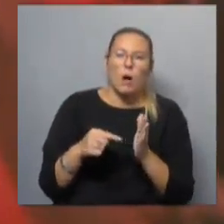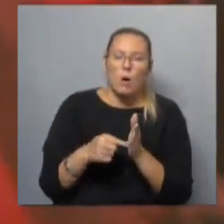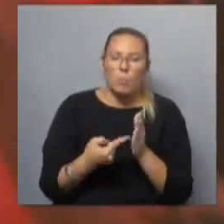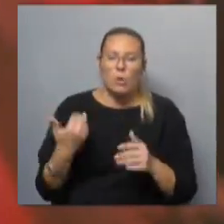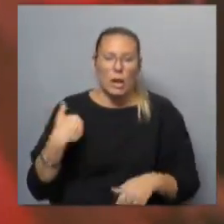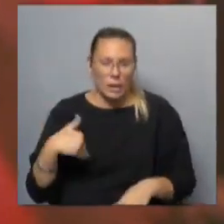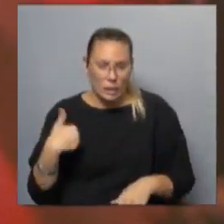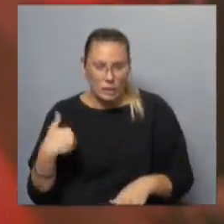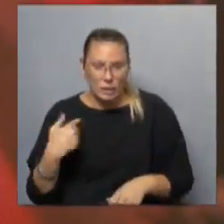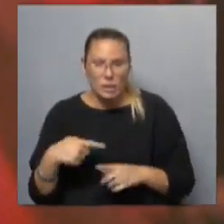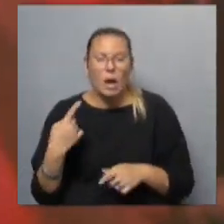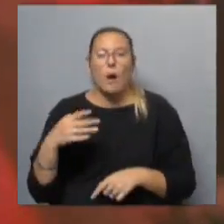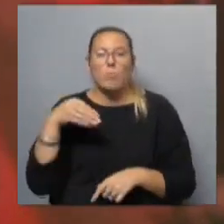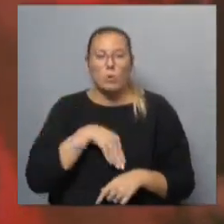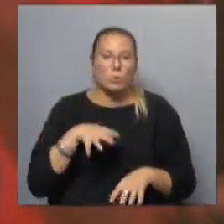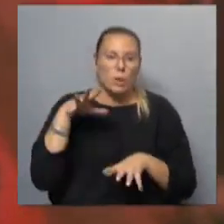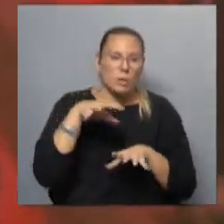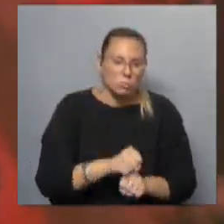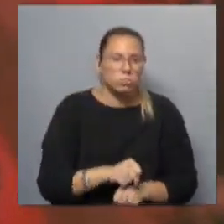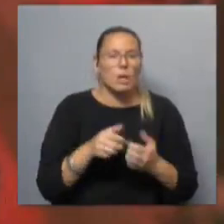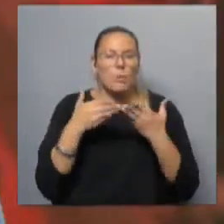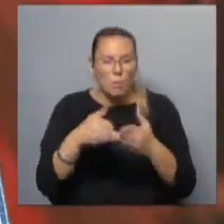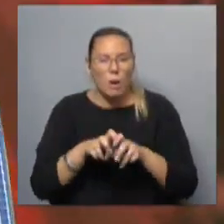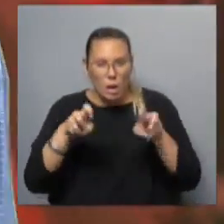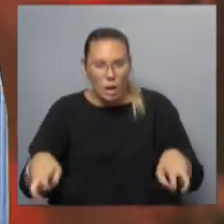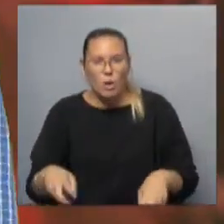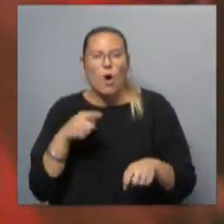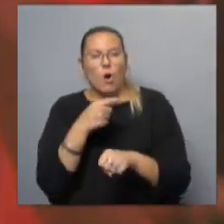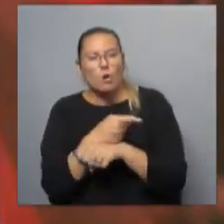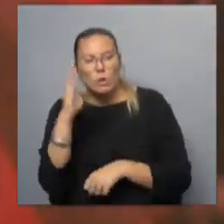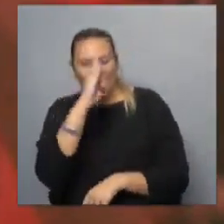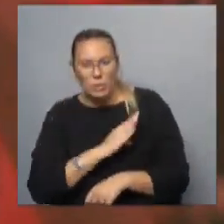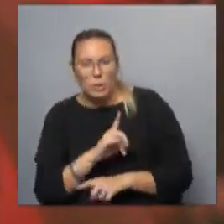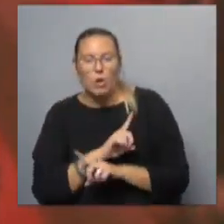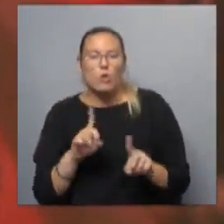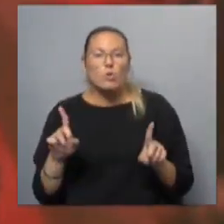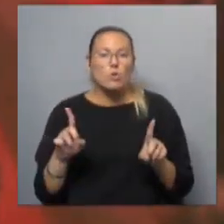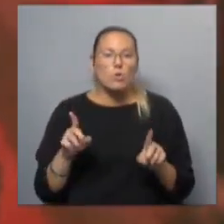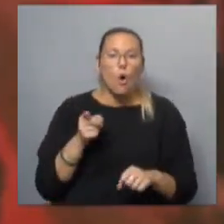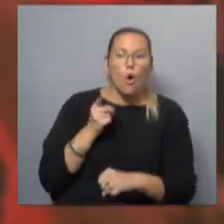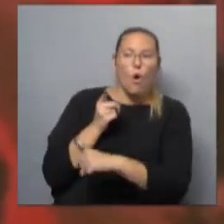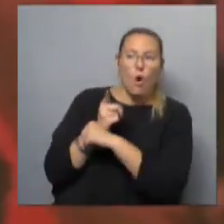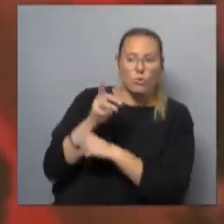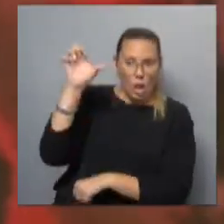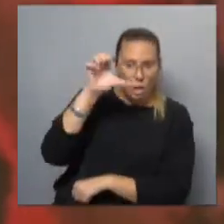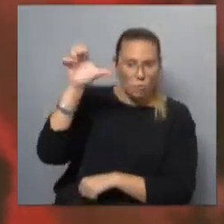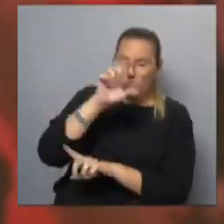invasión, luego el desembarco de los 33, es contra los brasileños. Es decir, no son ya contra imperios